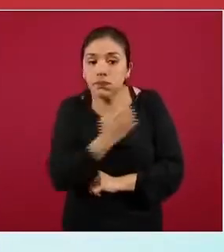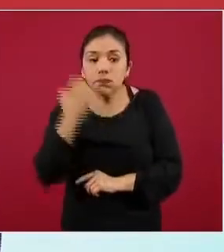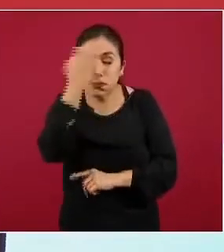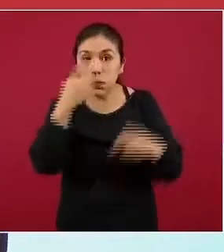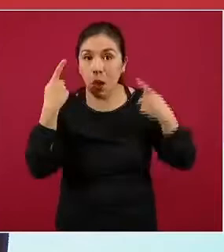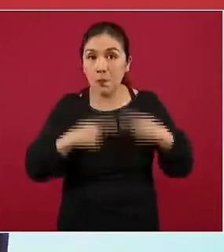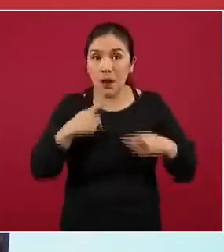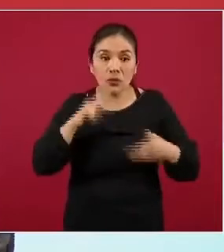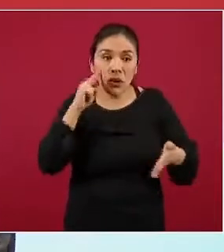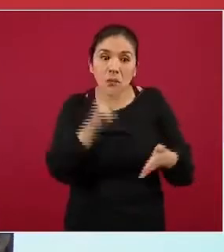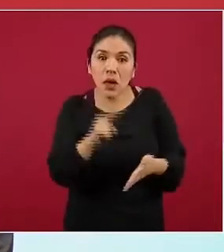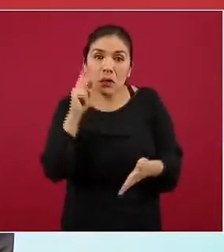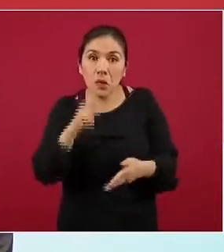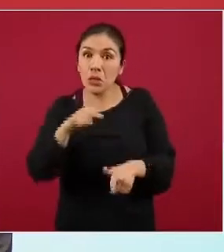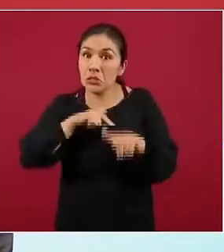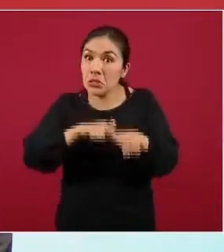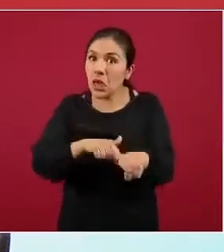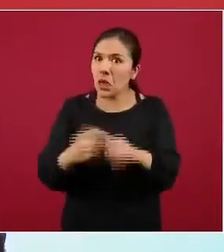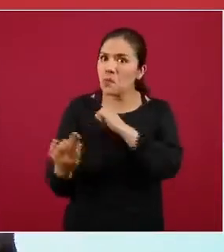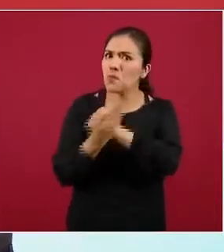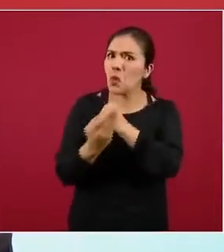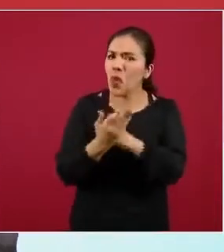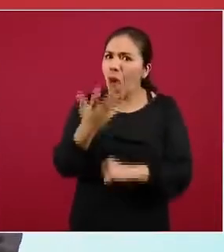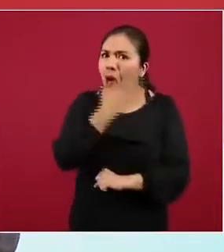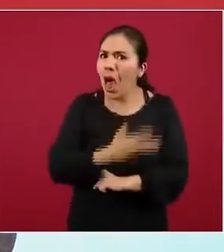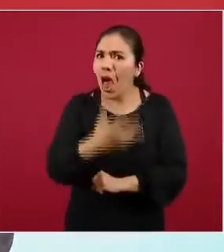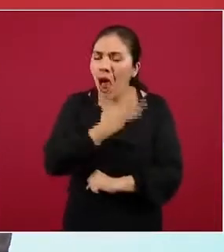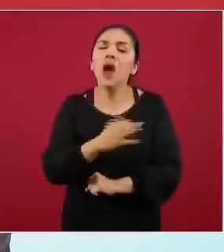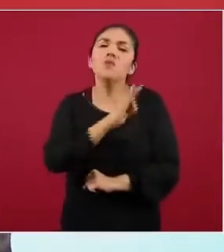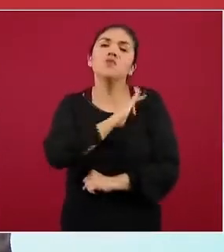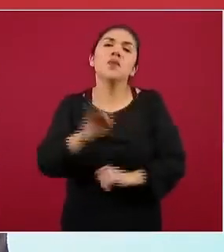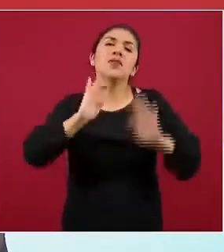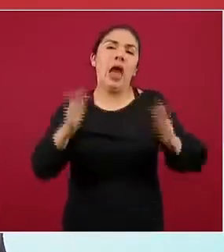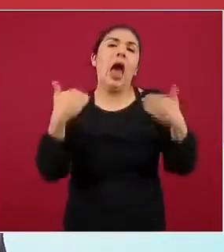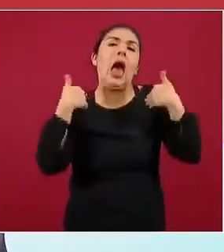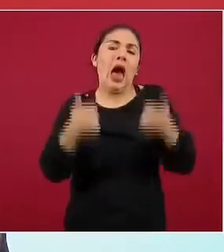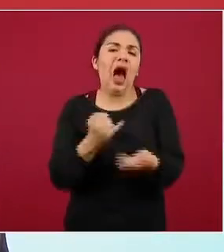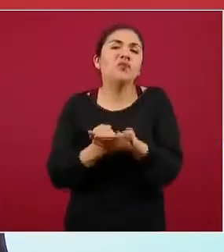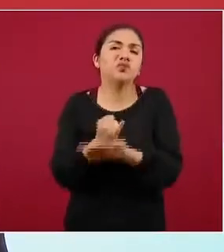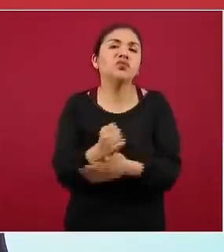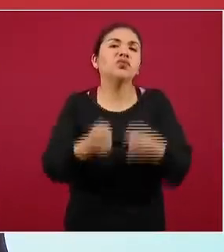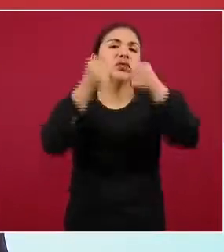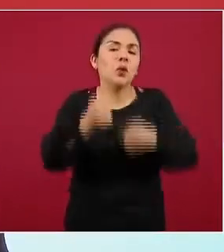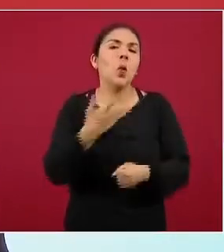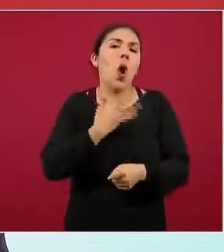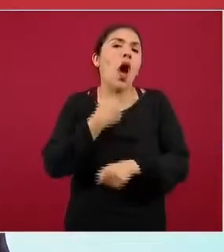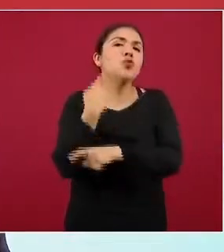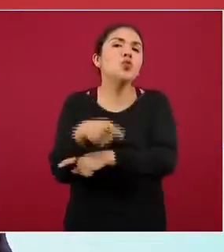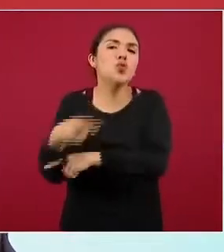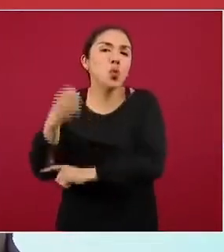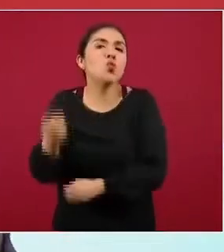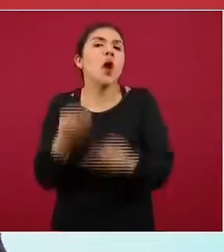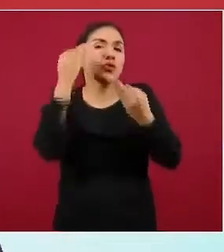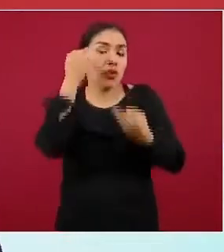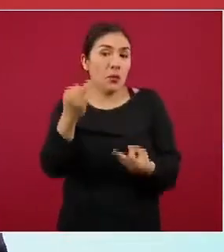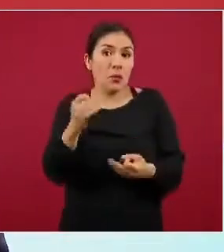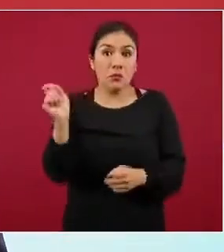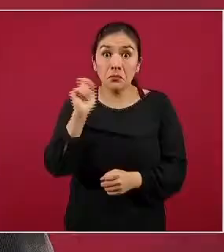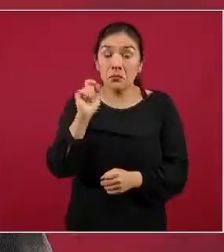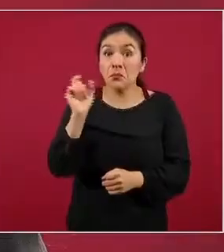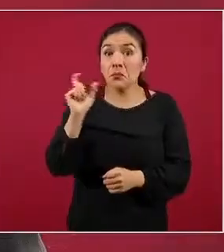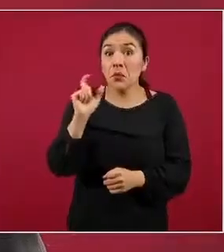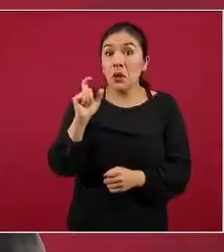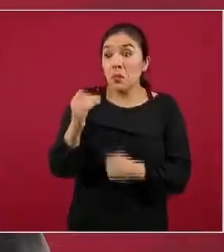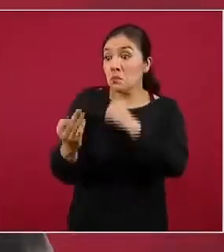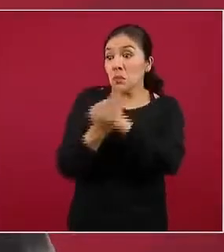se observa que persiste la protección, se podrá llegar a la conclusión de que es duradera. Si no persiste la